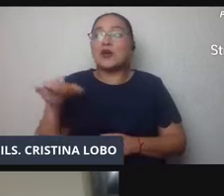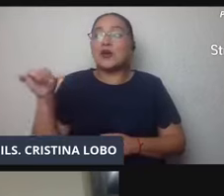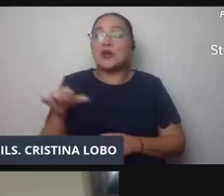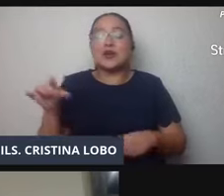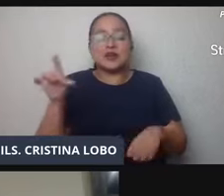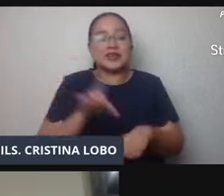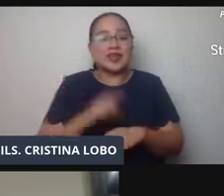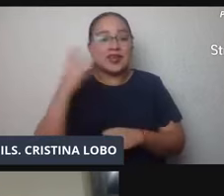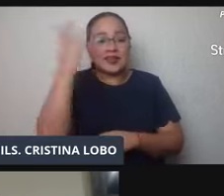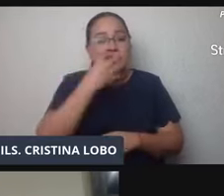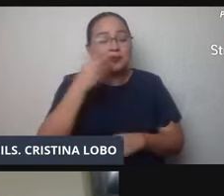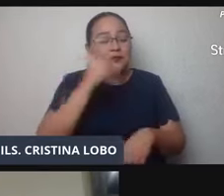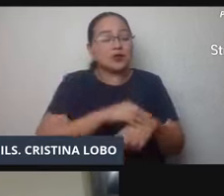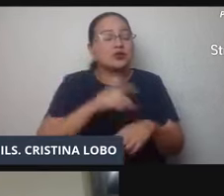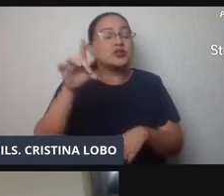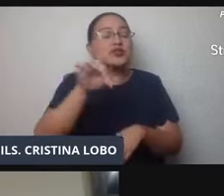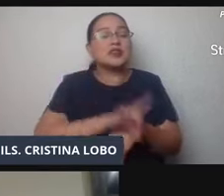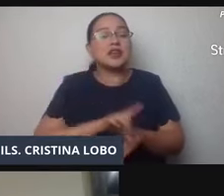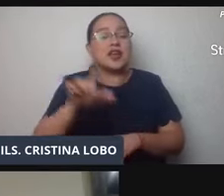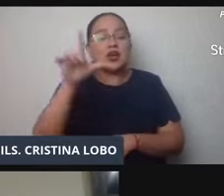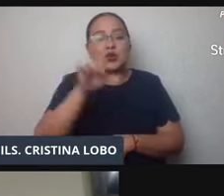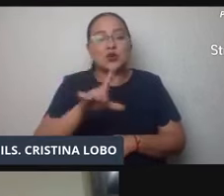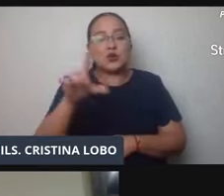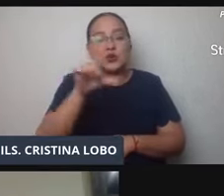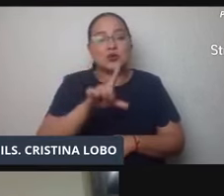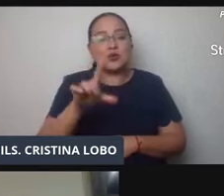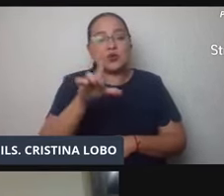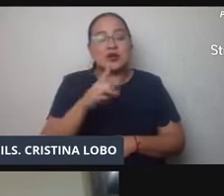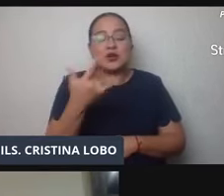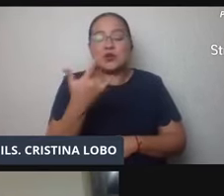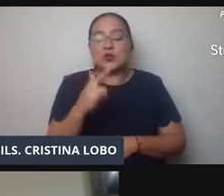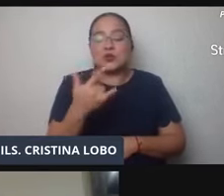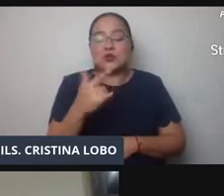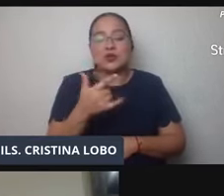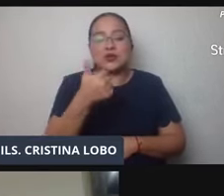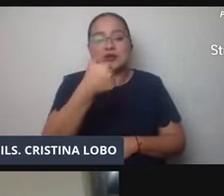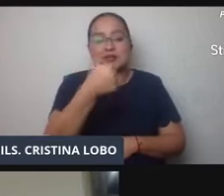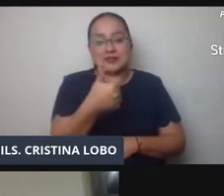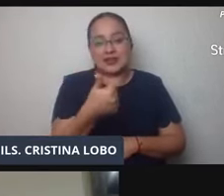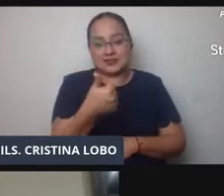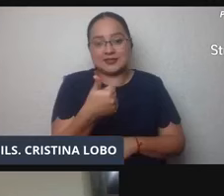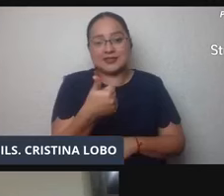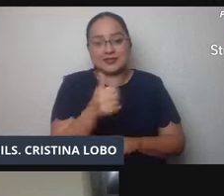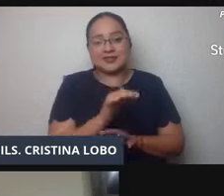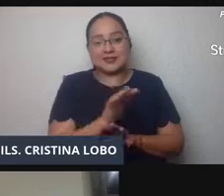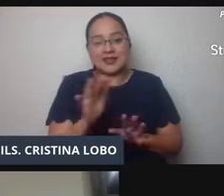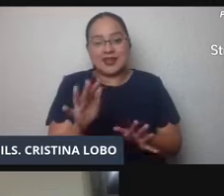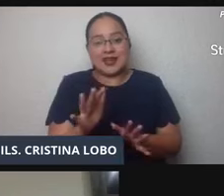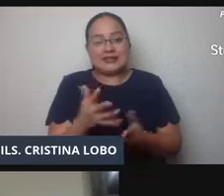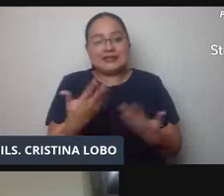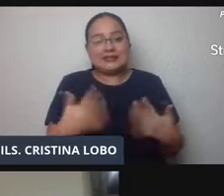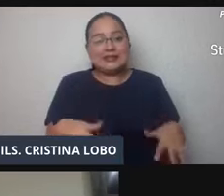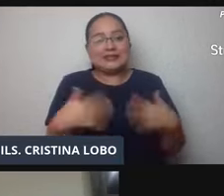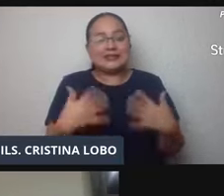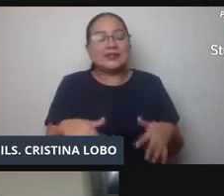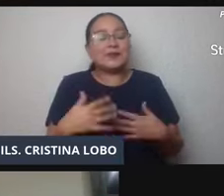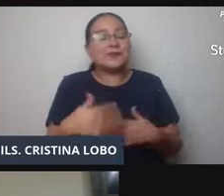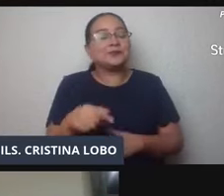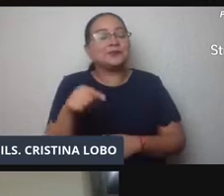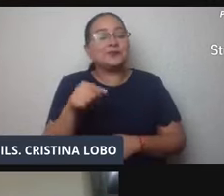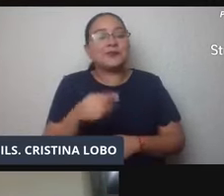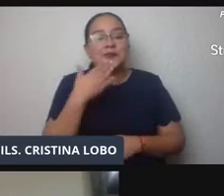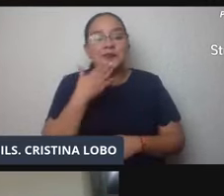hermosísimo lunes, ya 6 de julio. ¡Qué barbaridad, mi querido David, mi querida Cris!